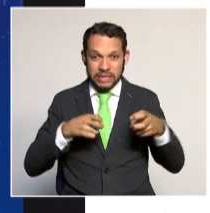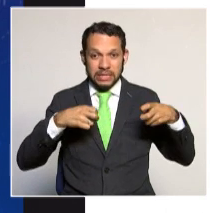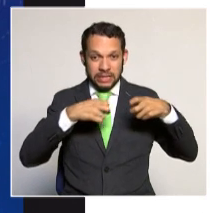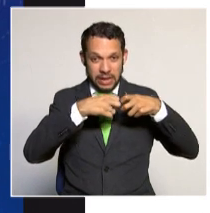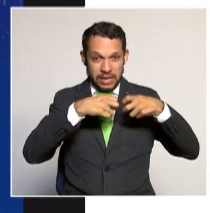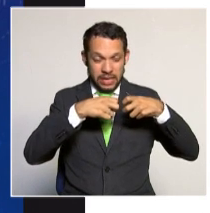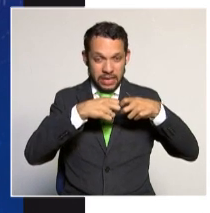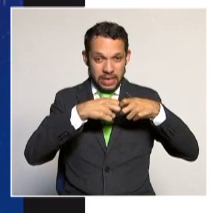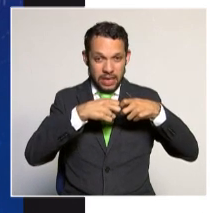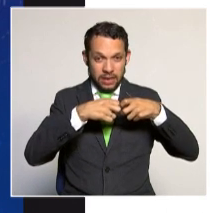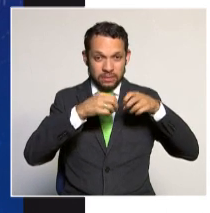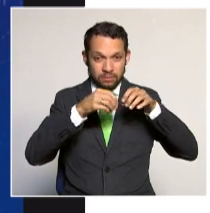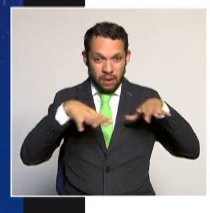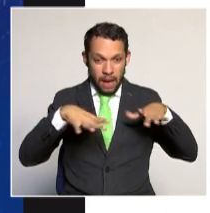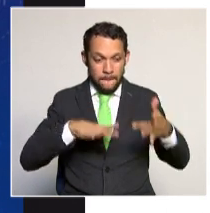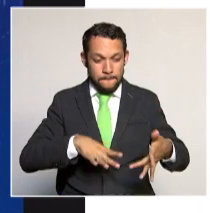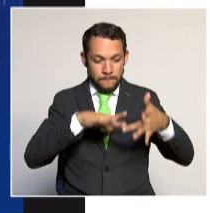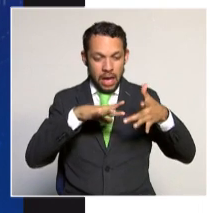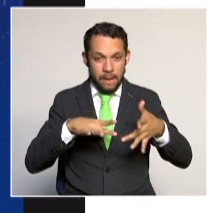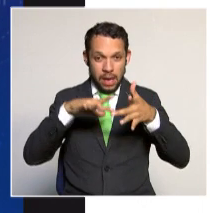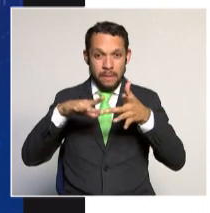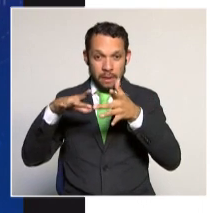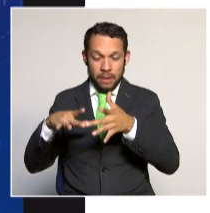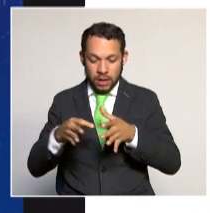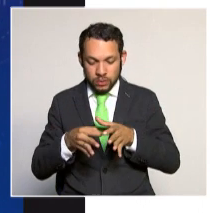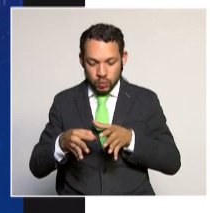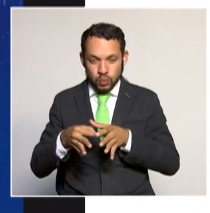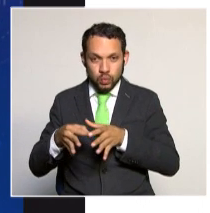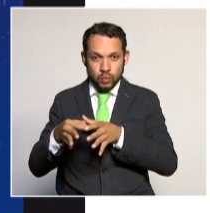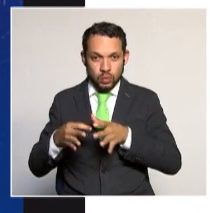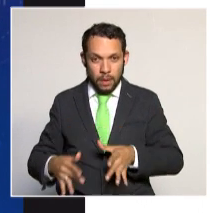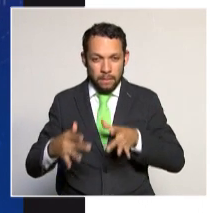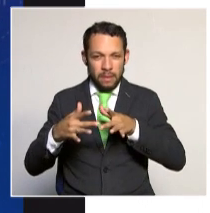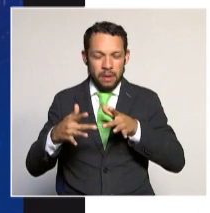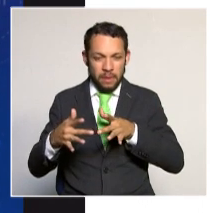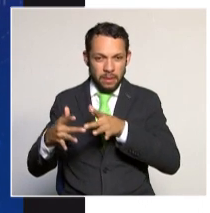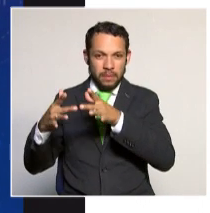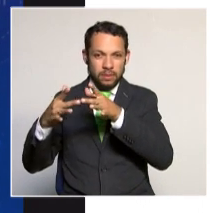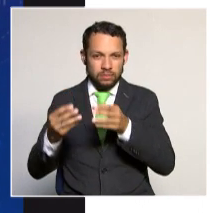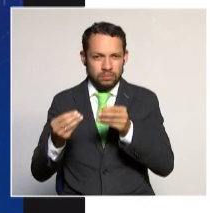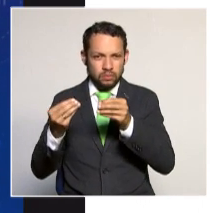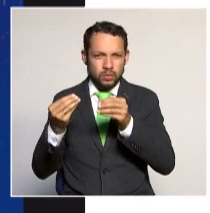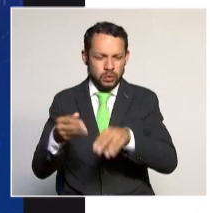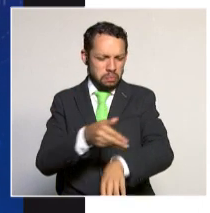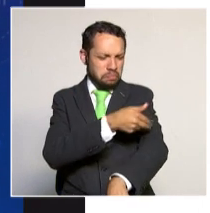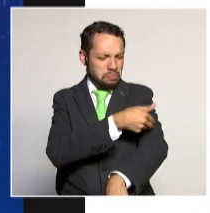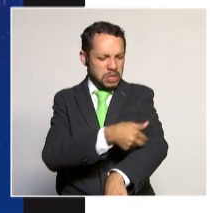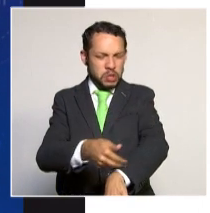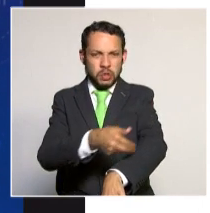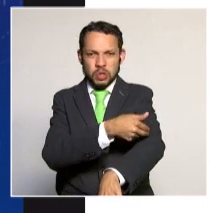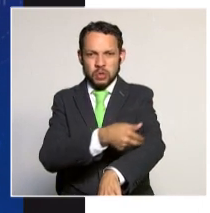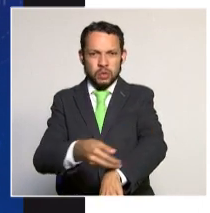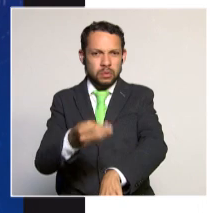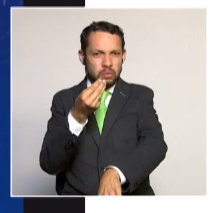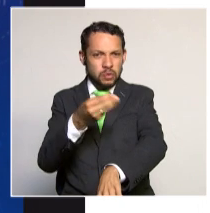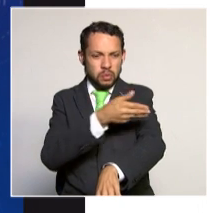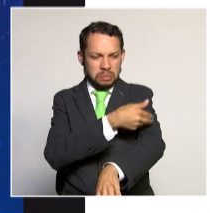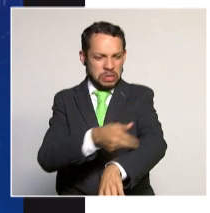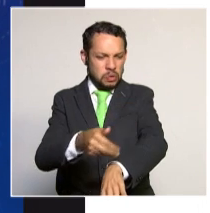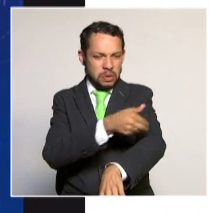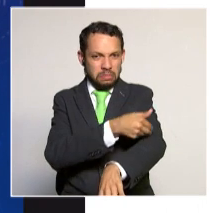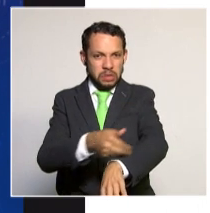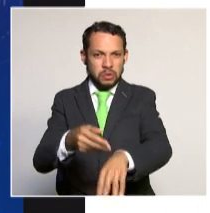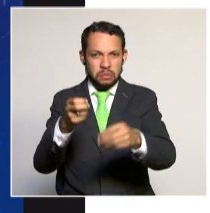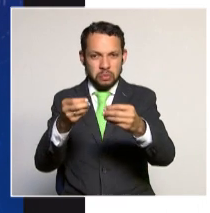rayando son diversas neuronas. Un humano tiene múltiples neuronas, múltiples son muchos millones